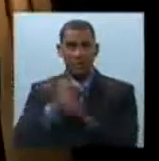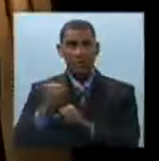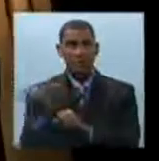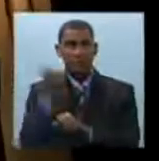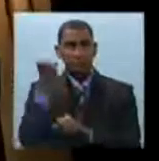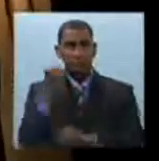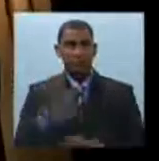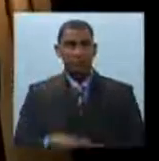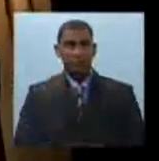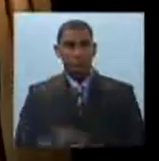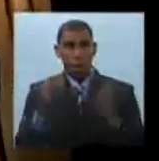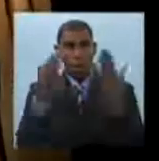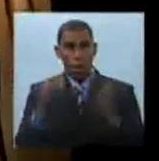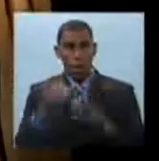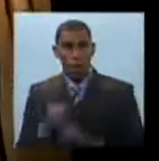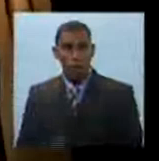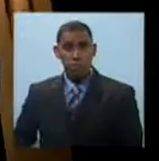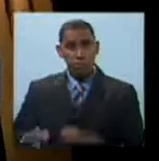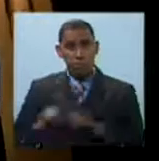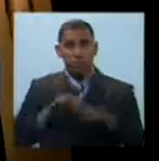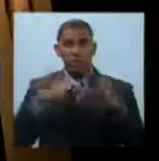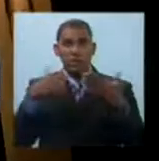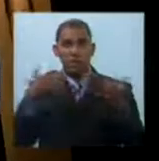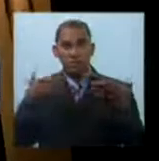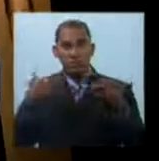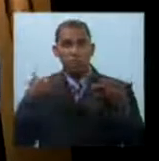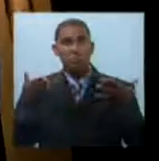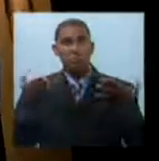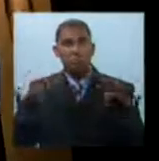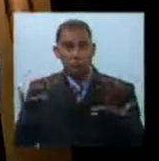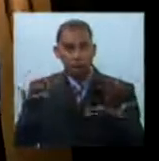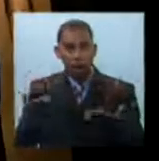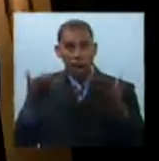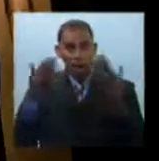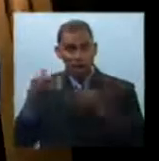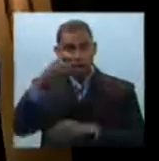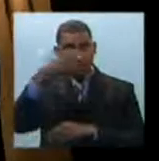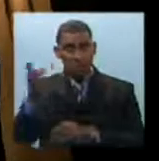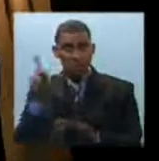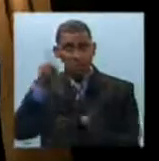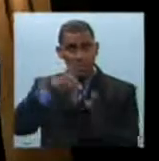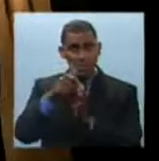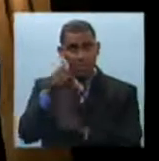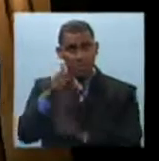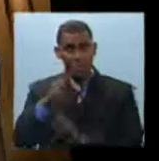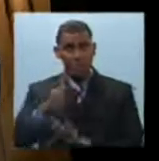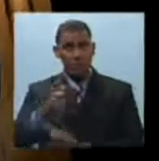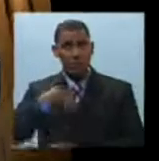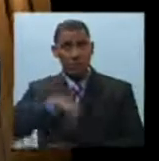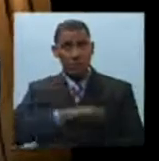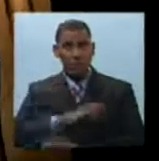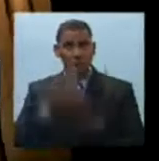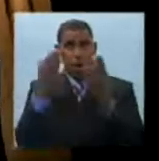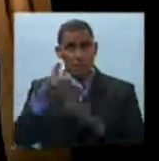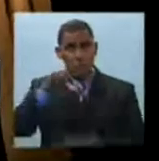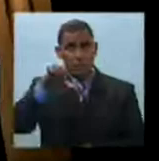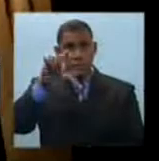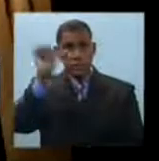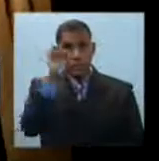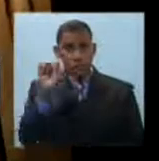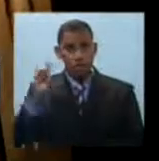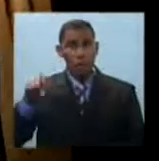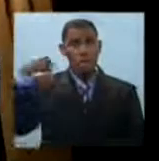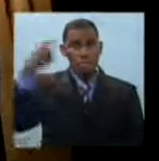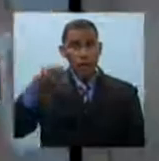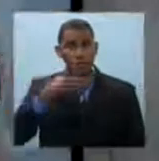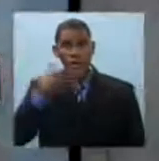cosas. El béisbol es un libro abierto, y mientras tú estés ahí, bueno, muchas cosas positivas pueden pasar. Yo creo que lo mejor de Luis Ojo está por venir.